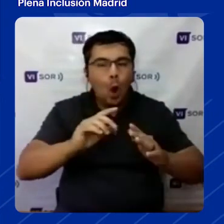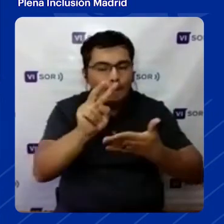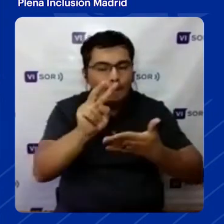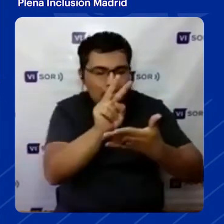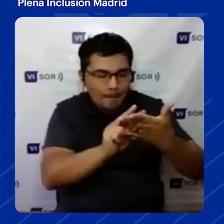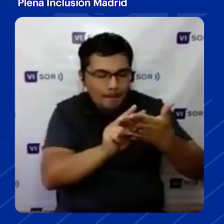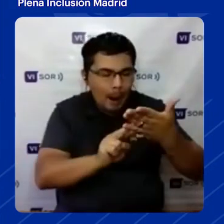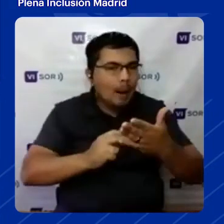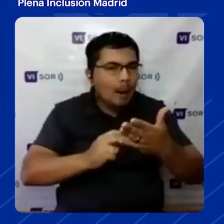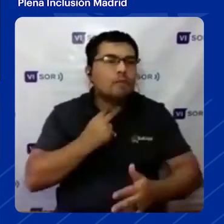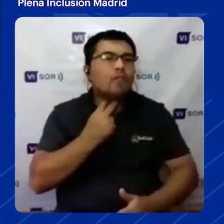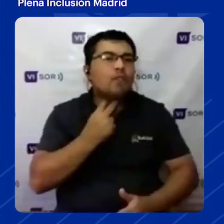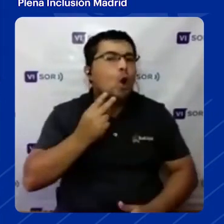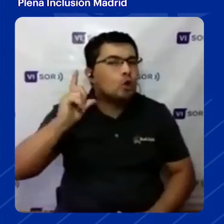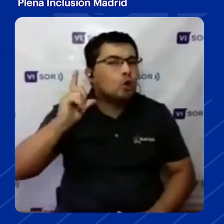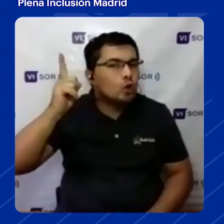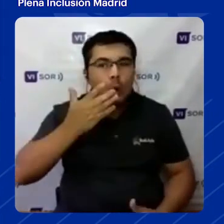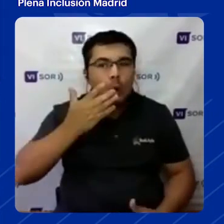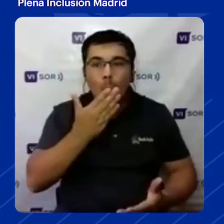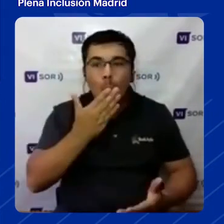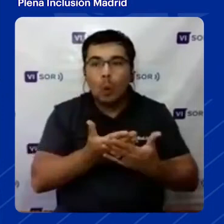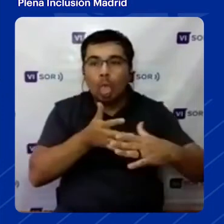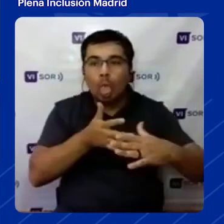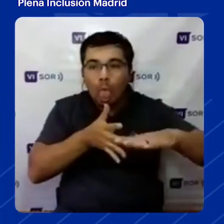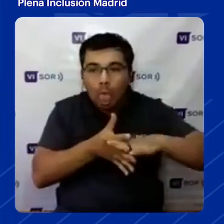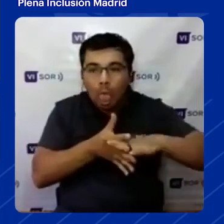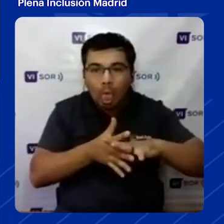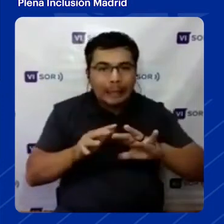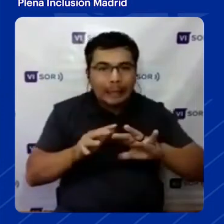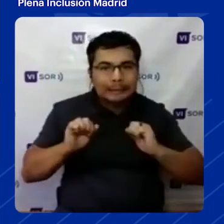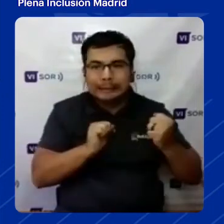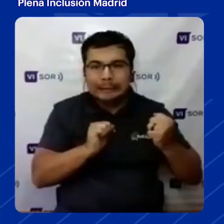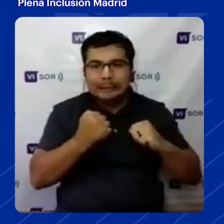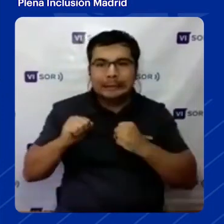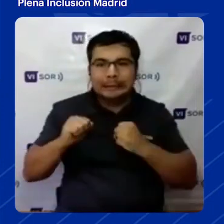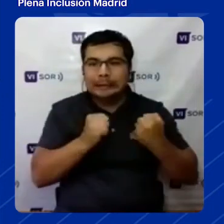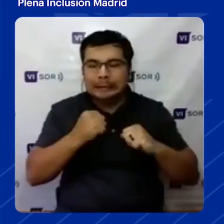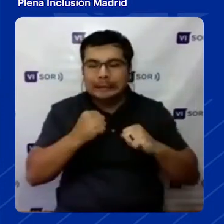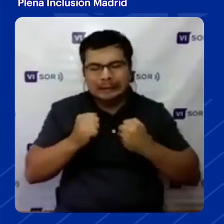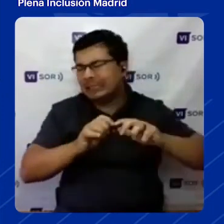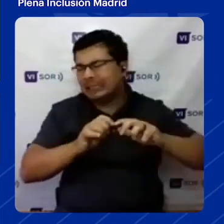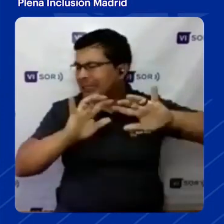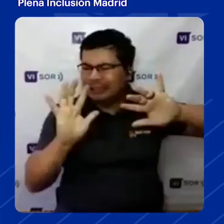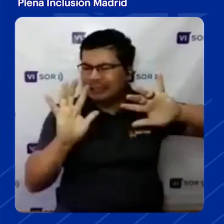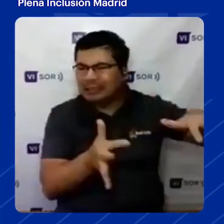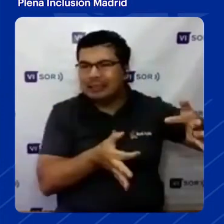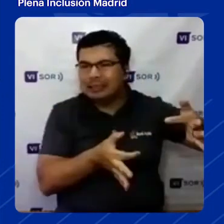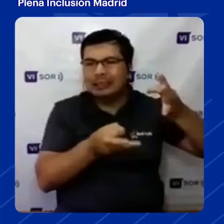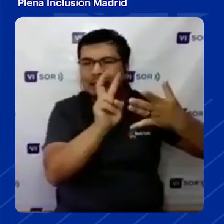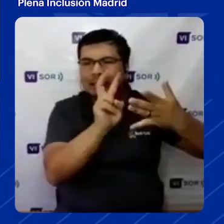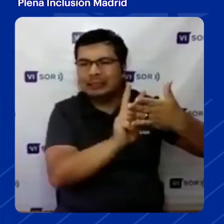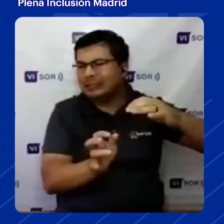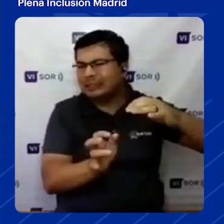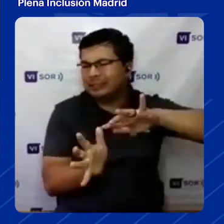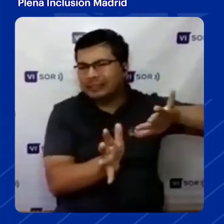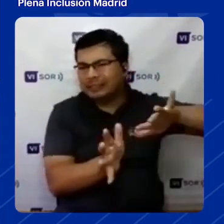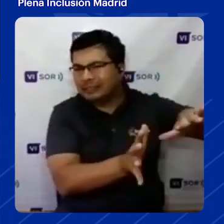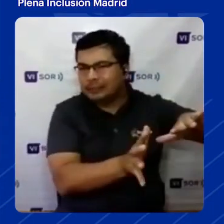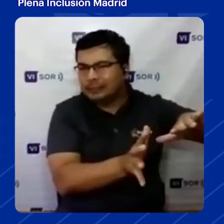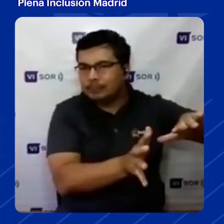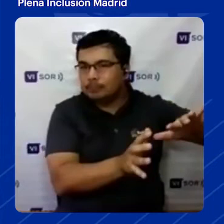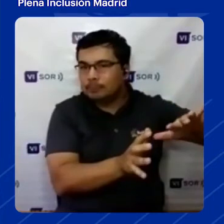lo cual cuando se traban, se ponen nerviosos y entonces pueden dejar de leer porque dicen, ay no, esto no es para mí. Bueno,